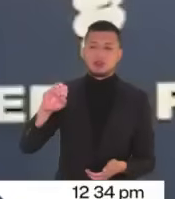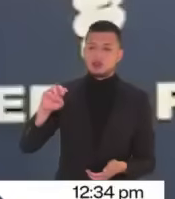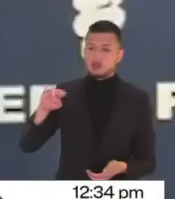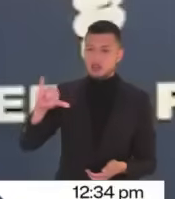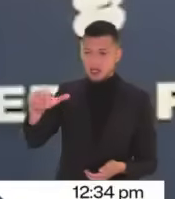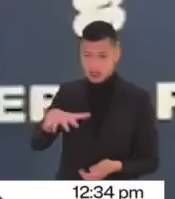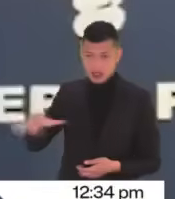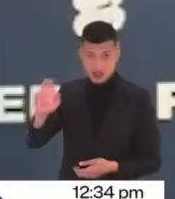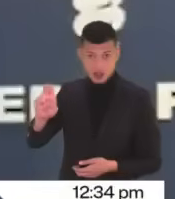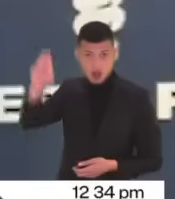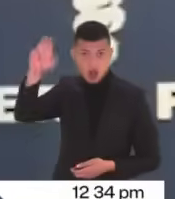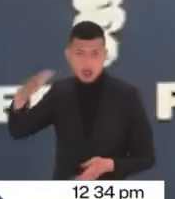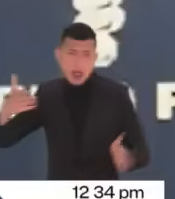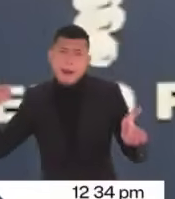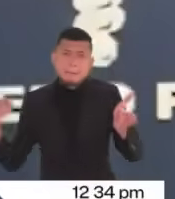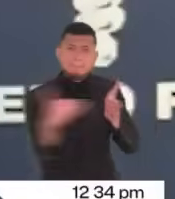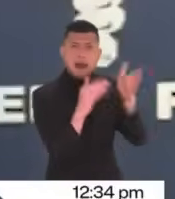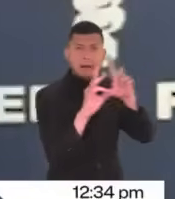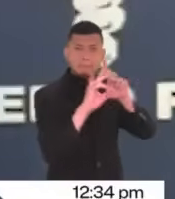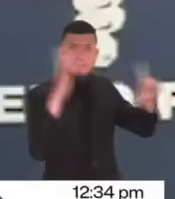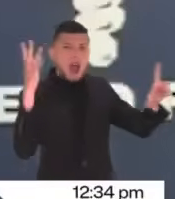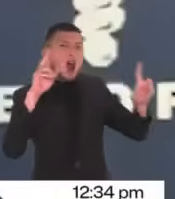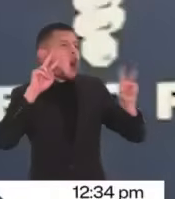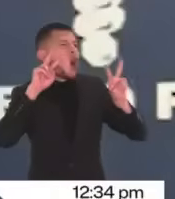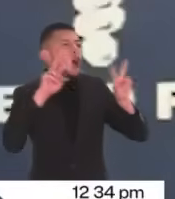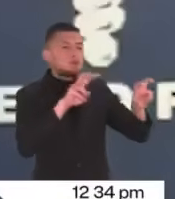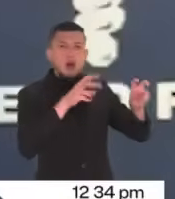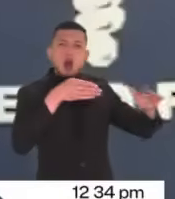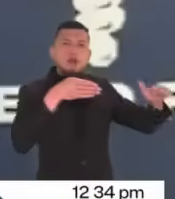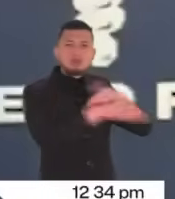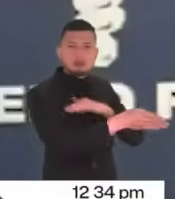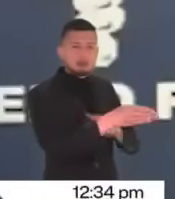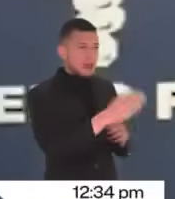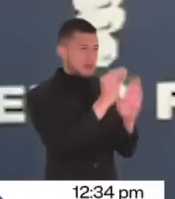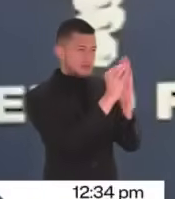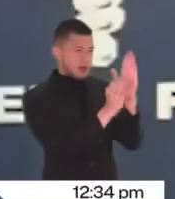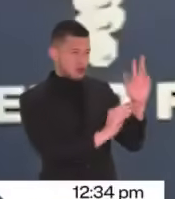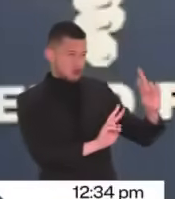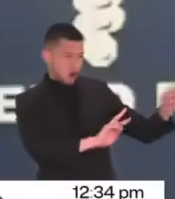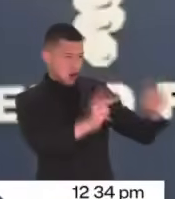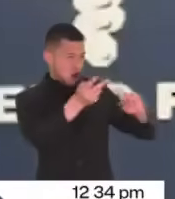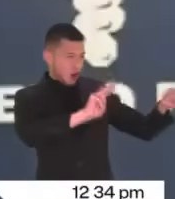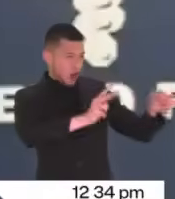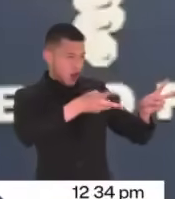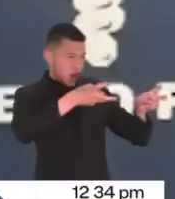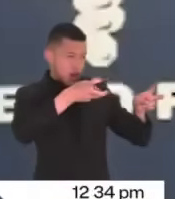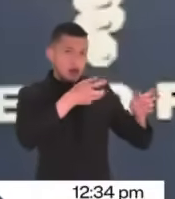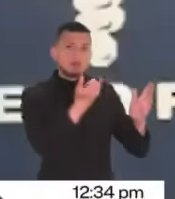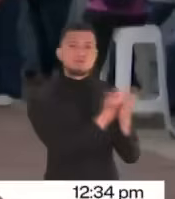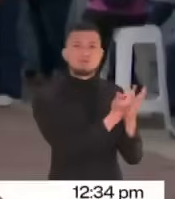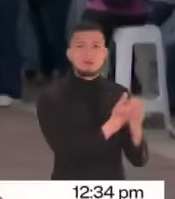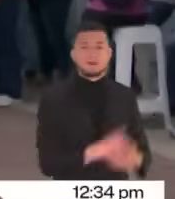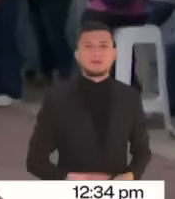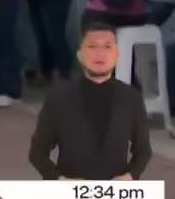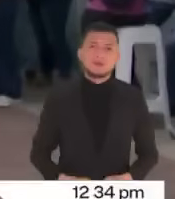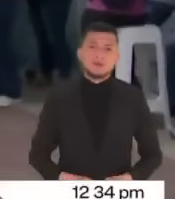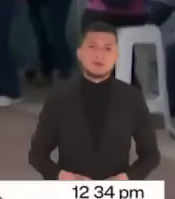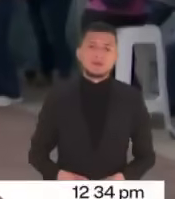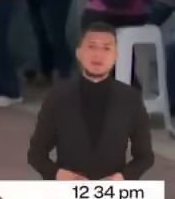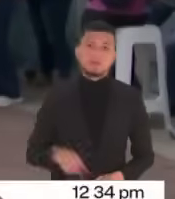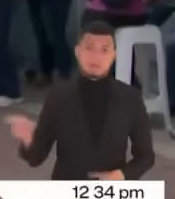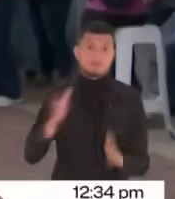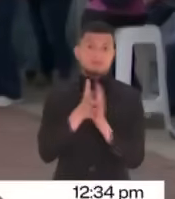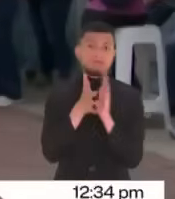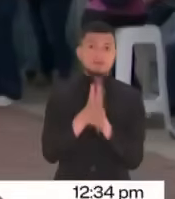habría tenido la intención de manipular los datos que se estaban recibiendo en el CNE. Resaltó que la